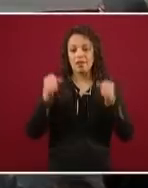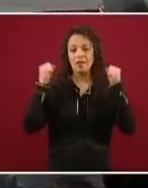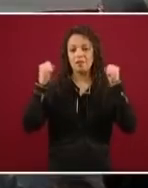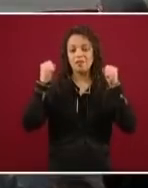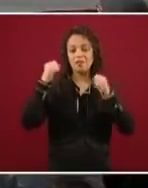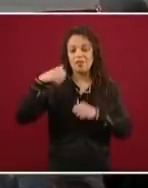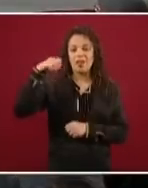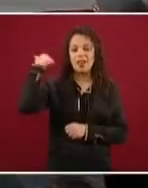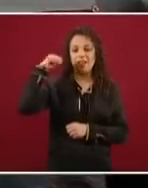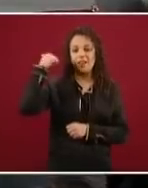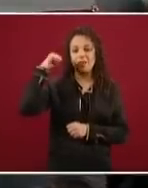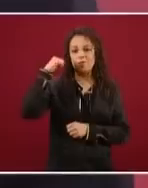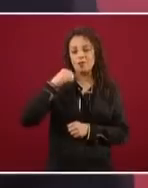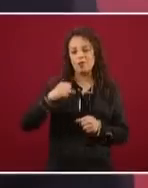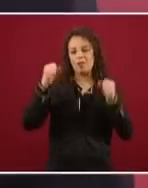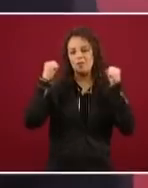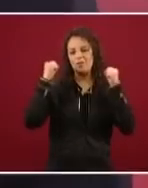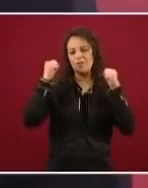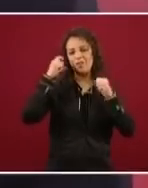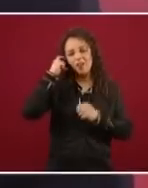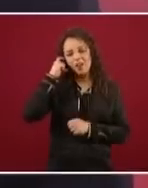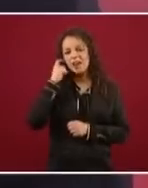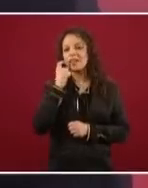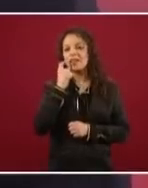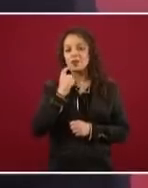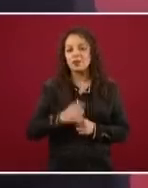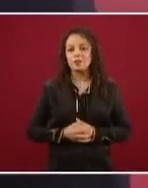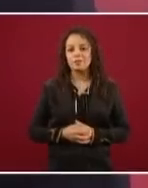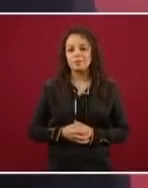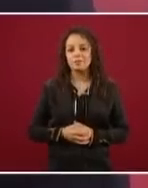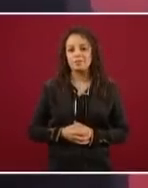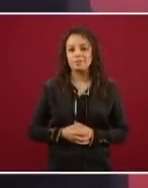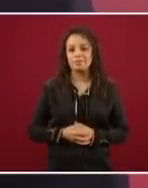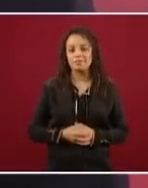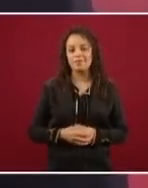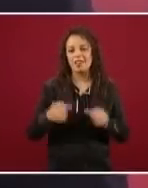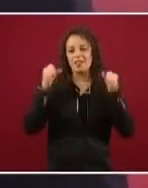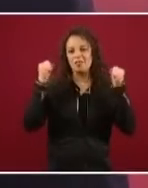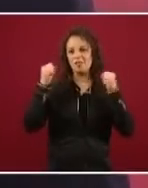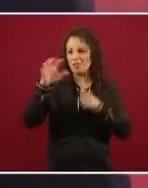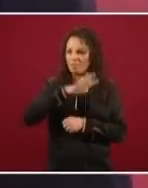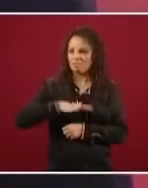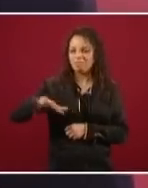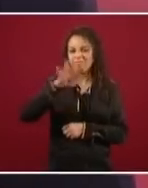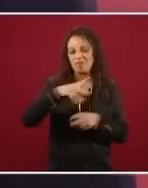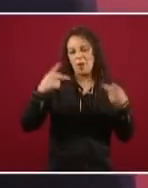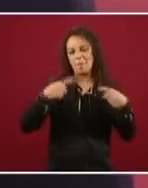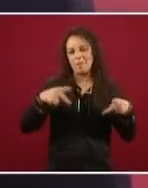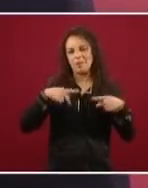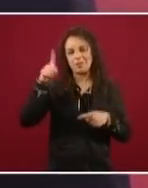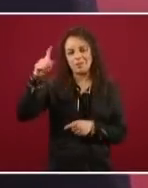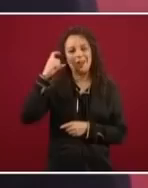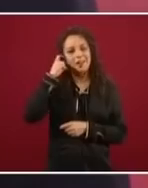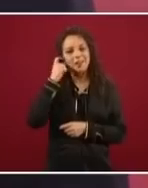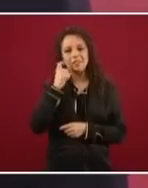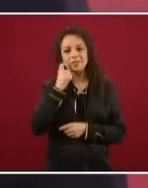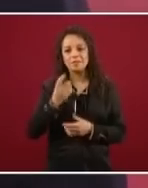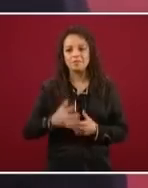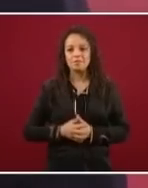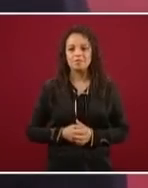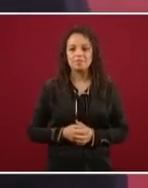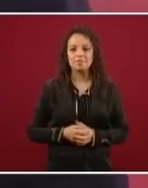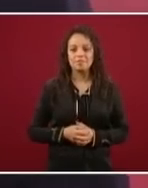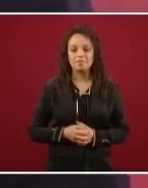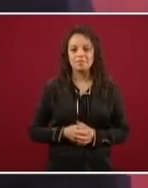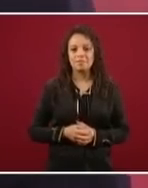querida guerrero y que vivan los guerrerenses no se podría escribir la historia de